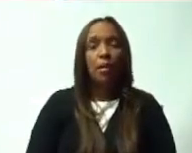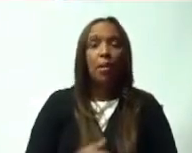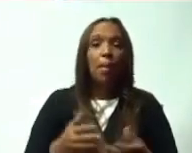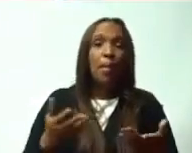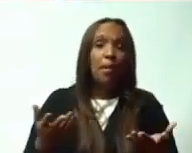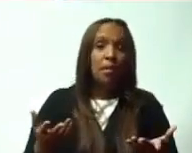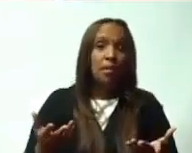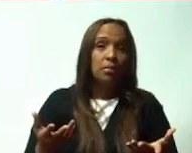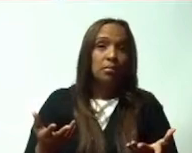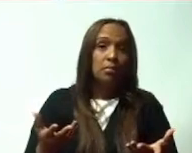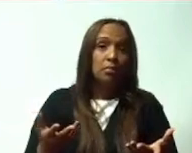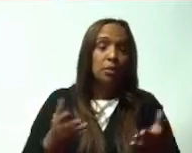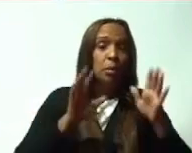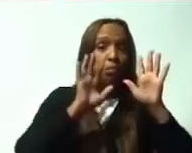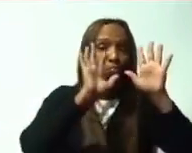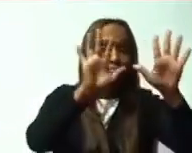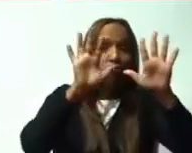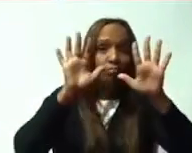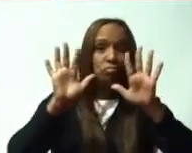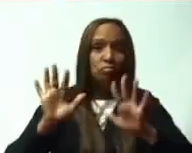gobiernen.